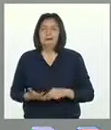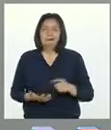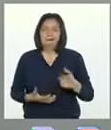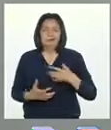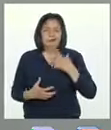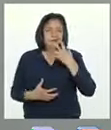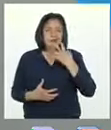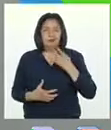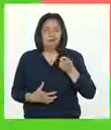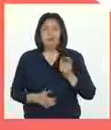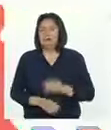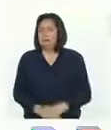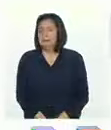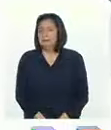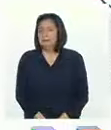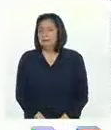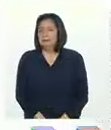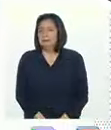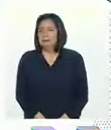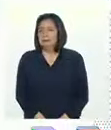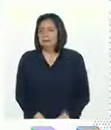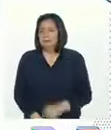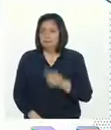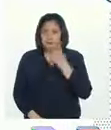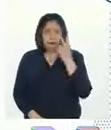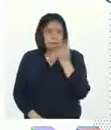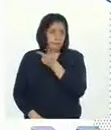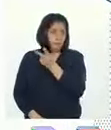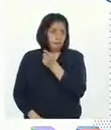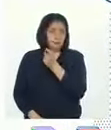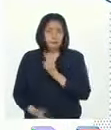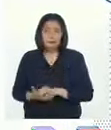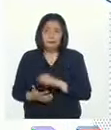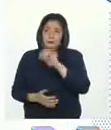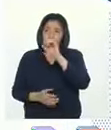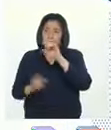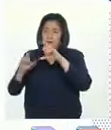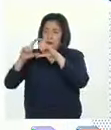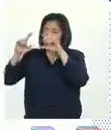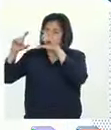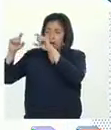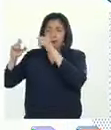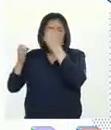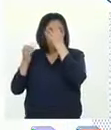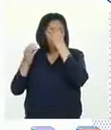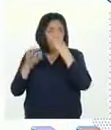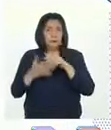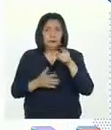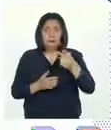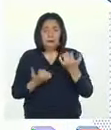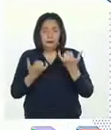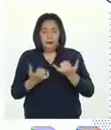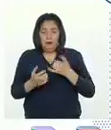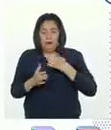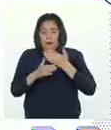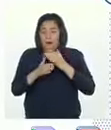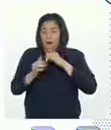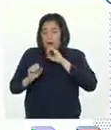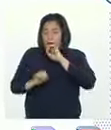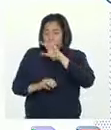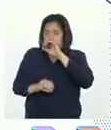poco malhumorado. Esto que ven en pantalla es un cuadro que hice con la información que les acabo de